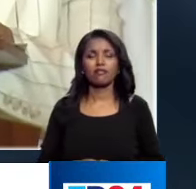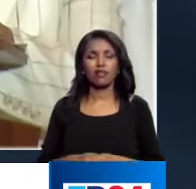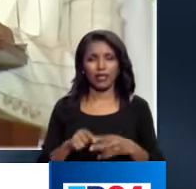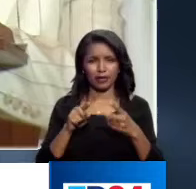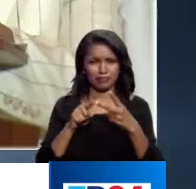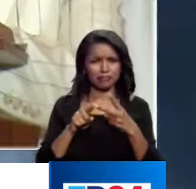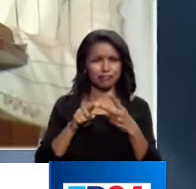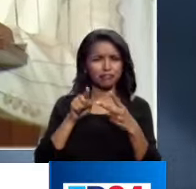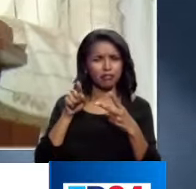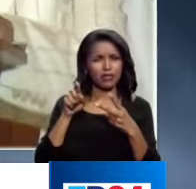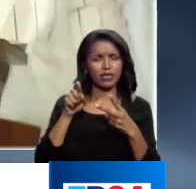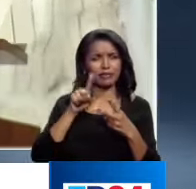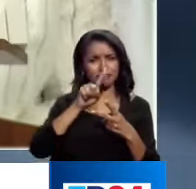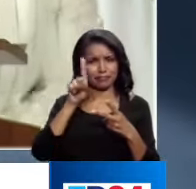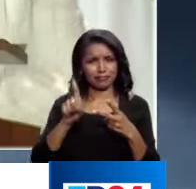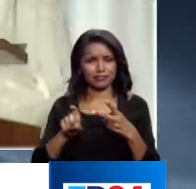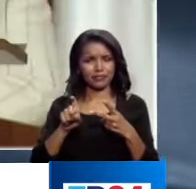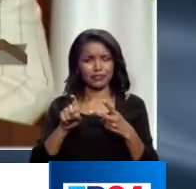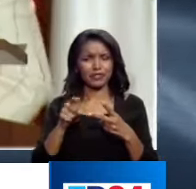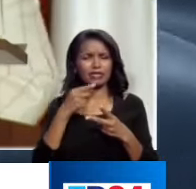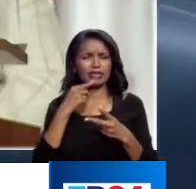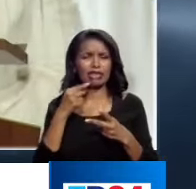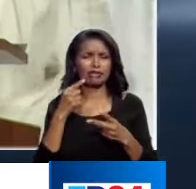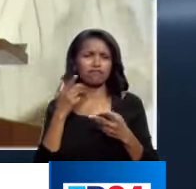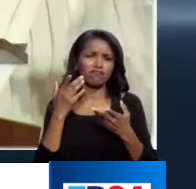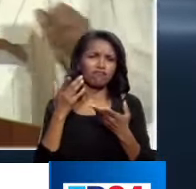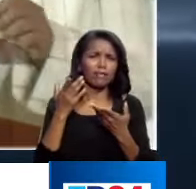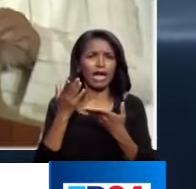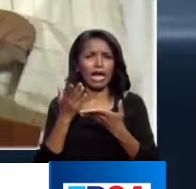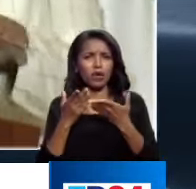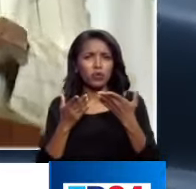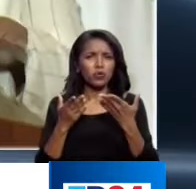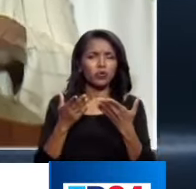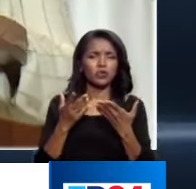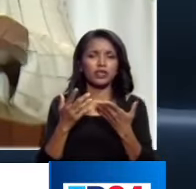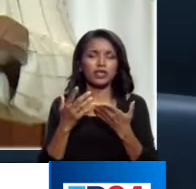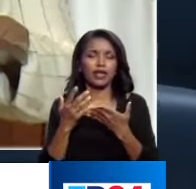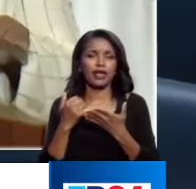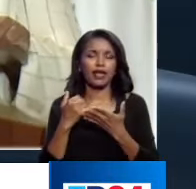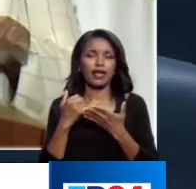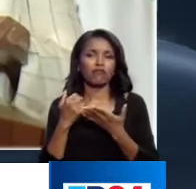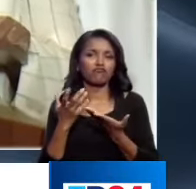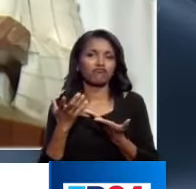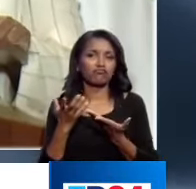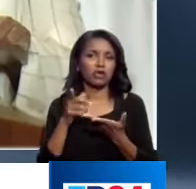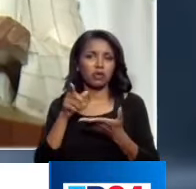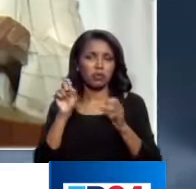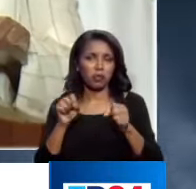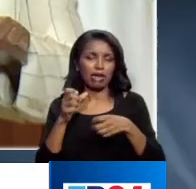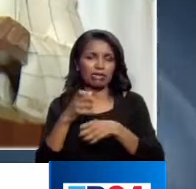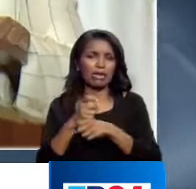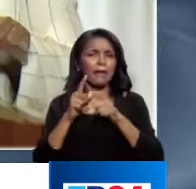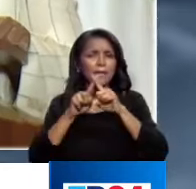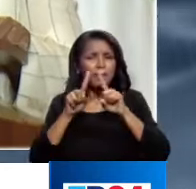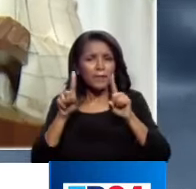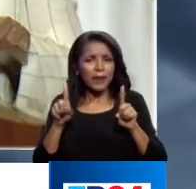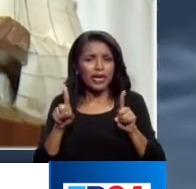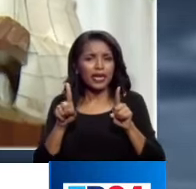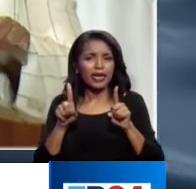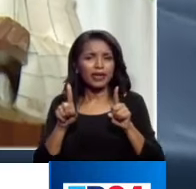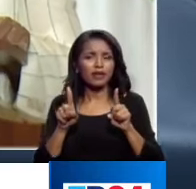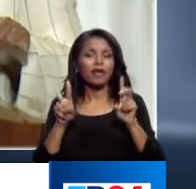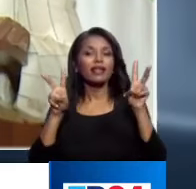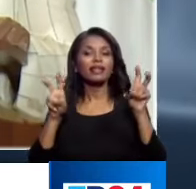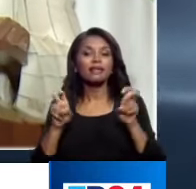una serie de posibles soluciones a este problema. Sin embargo, en cuanto al factor dinero,